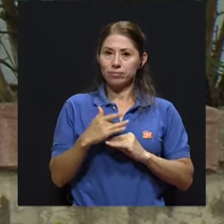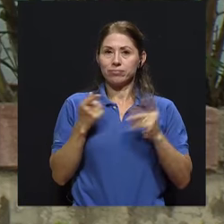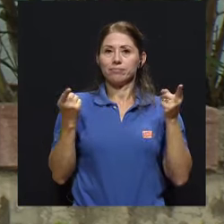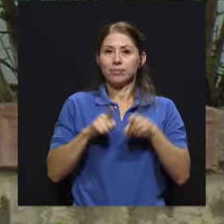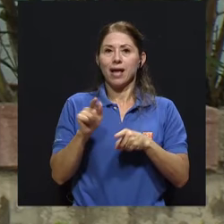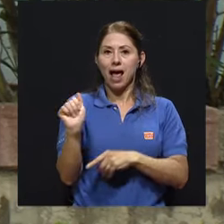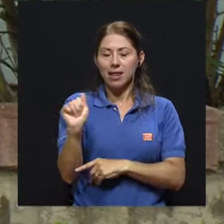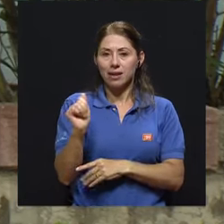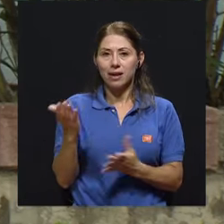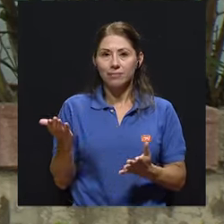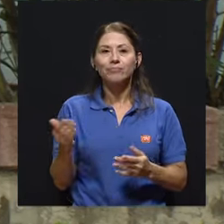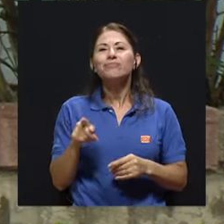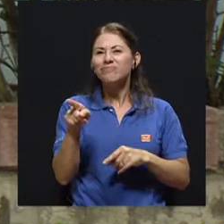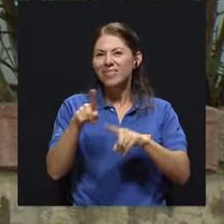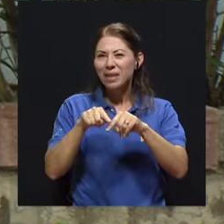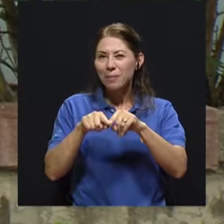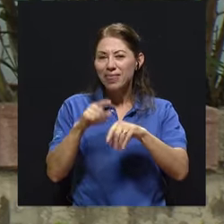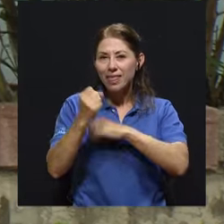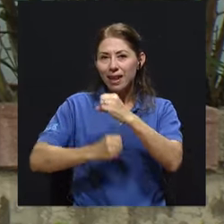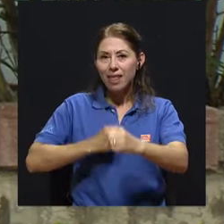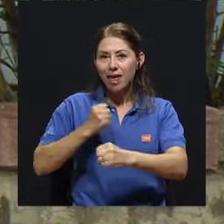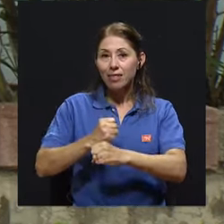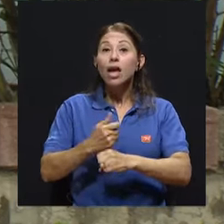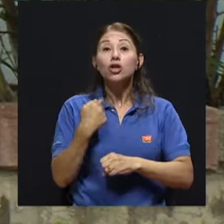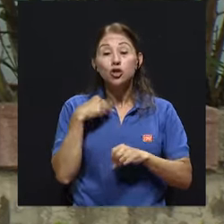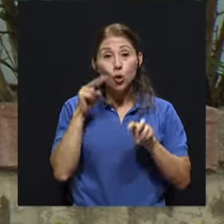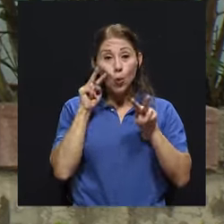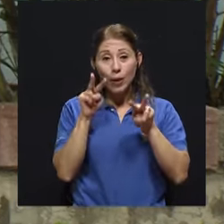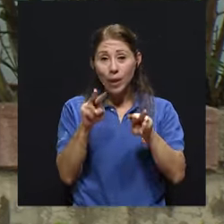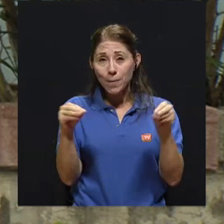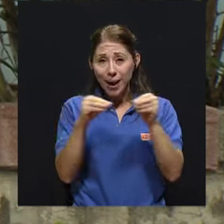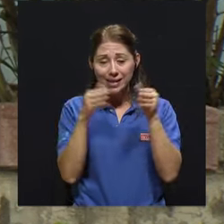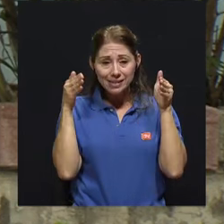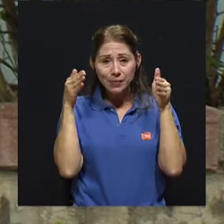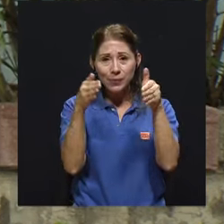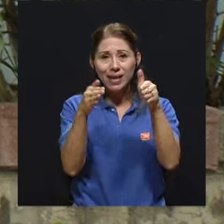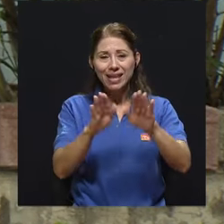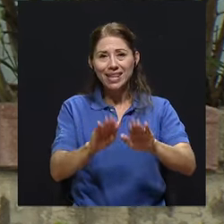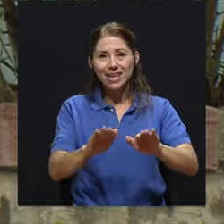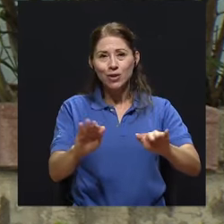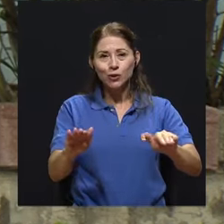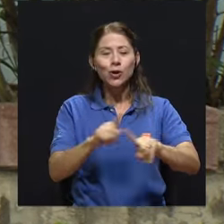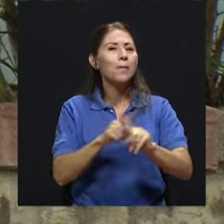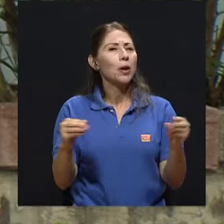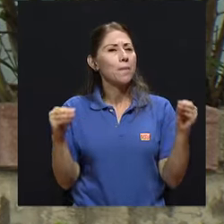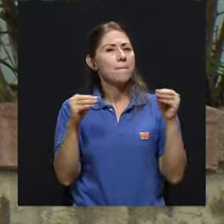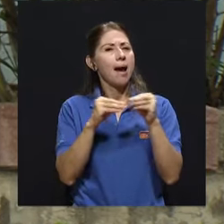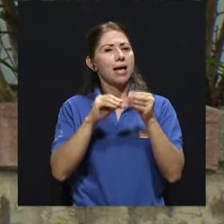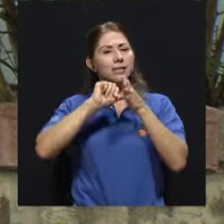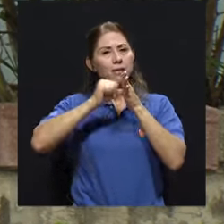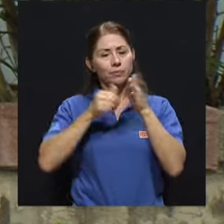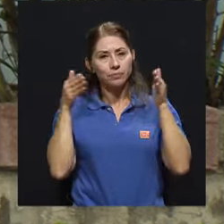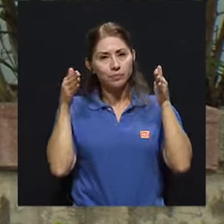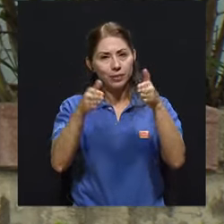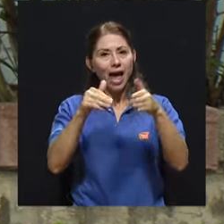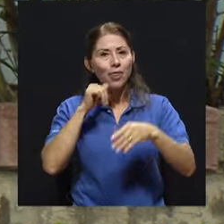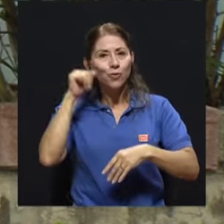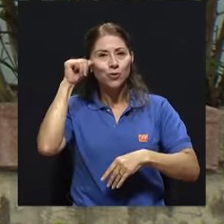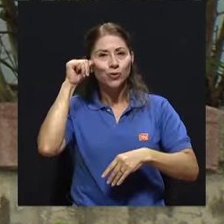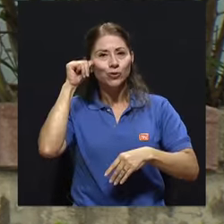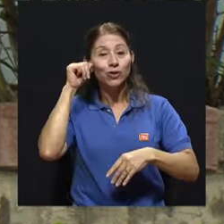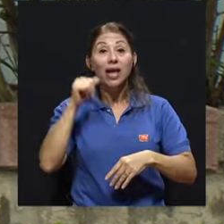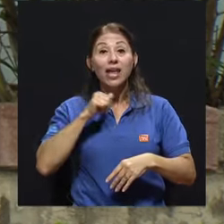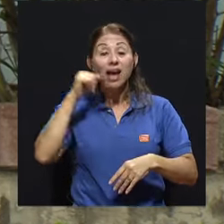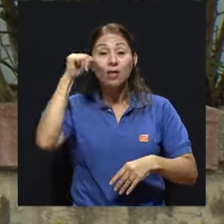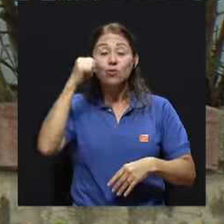Mi consulta, yo veo también niños, pero es más de adultos. Y en adultos mayores, medicamentos está en